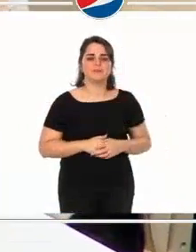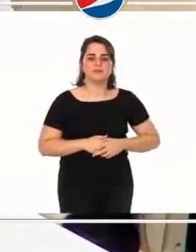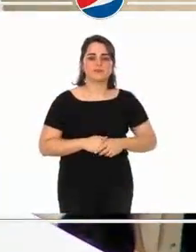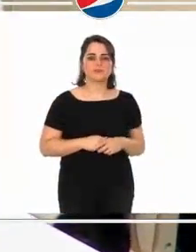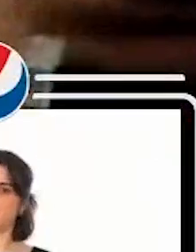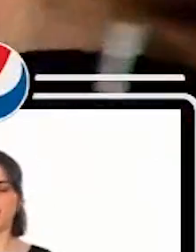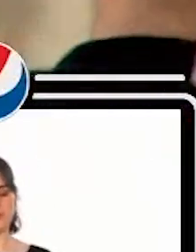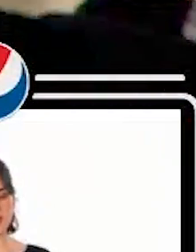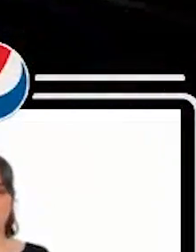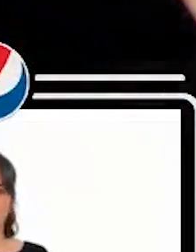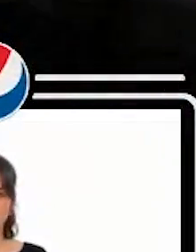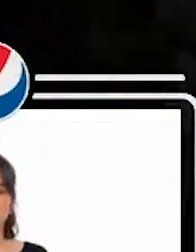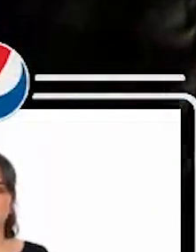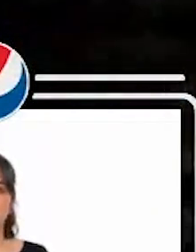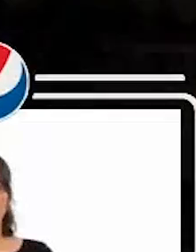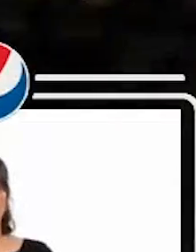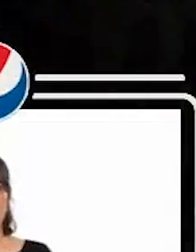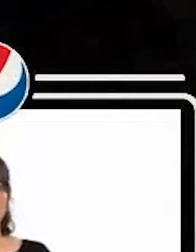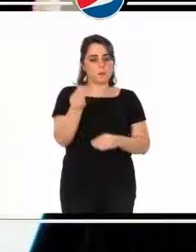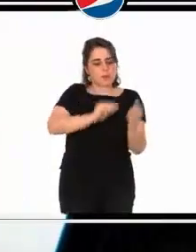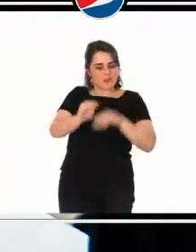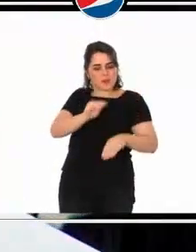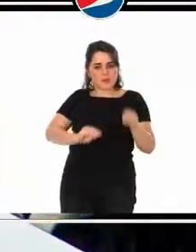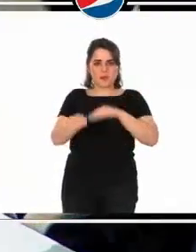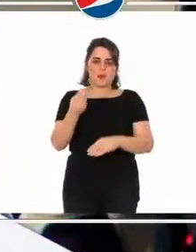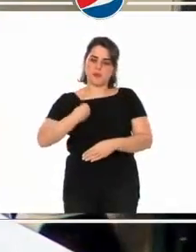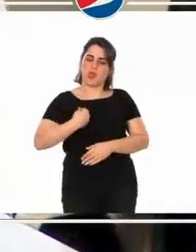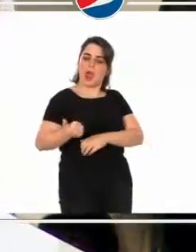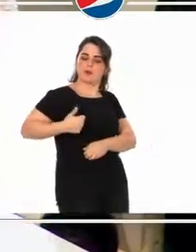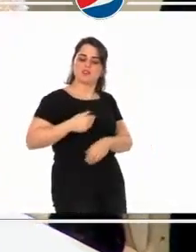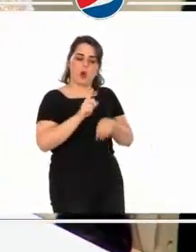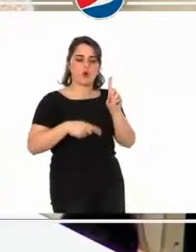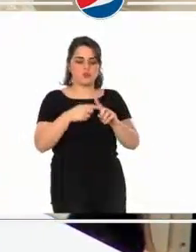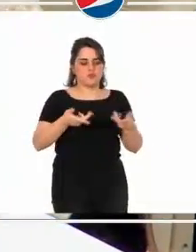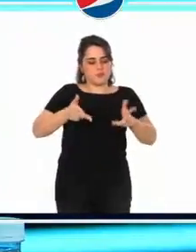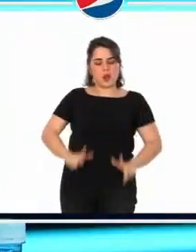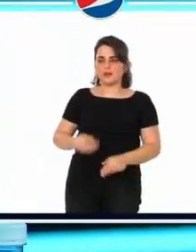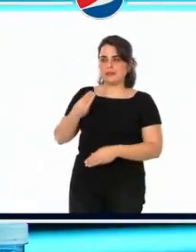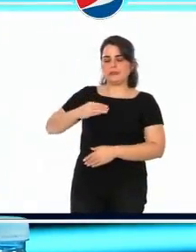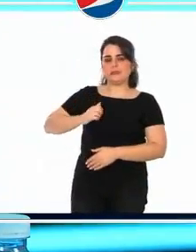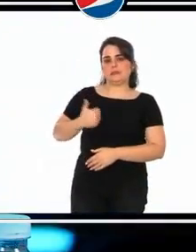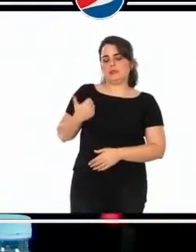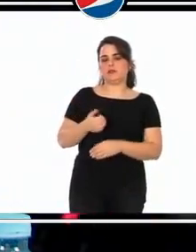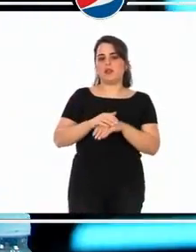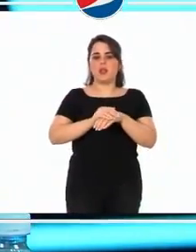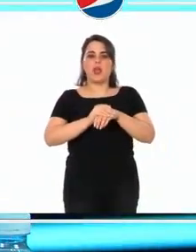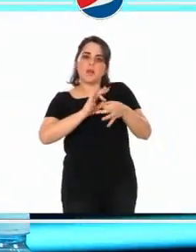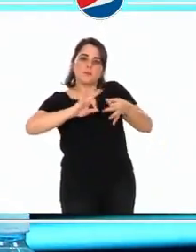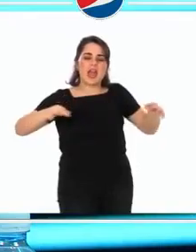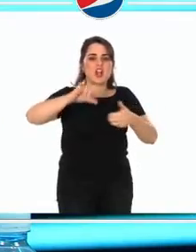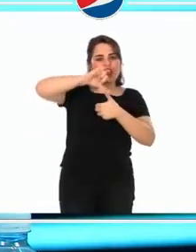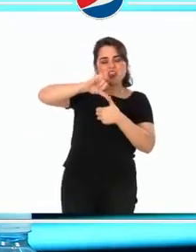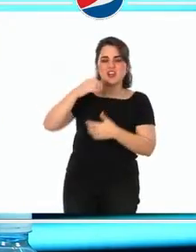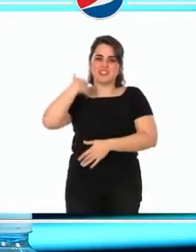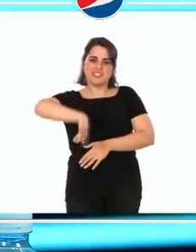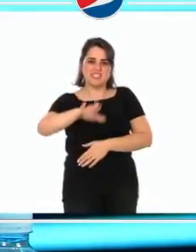Bueno, me voy a sentar. Podéis como rellenar este hueco mientras me siento que es súper incómodo. Este momento tan incómodo, bueno, felicitar a todos nuestros hermanos indios, ¿no? Que ya están en